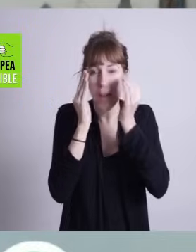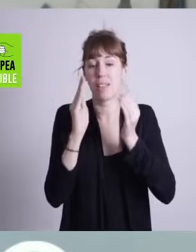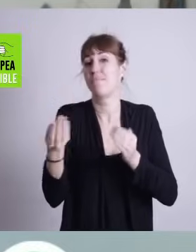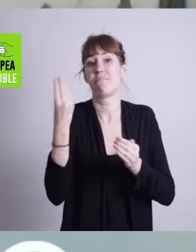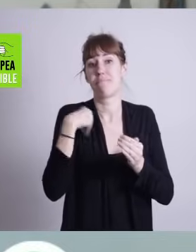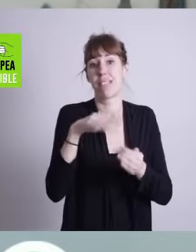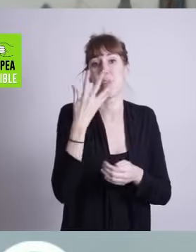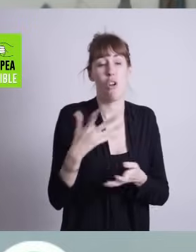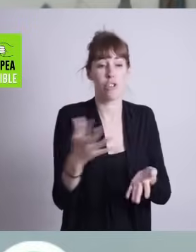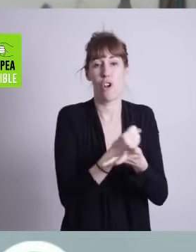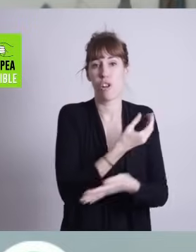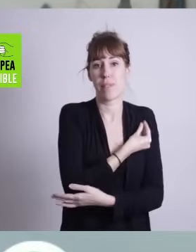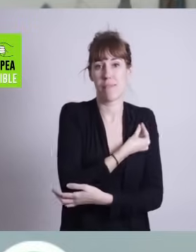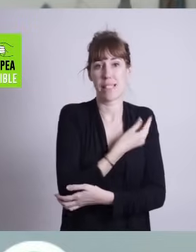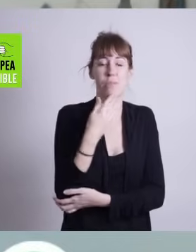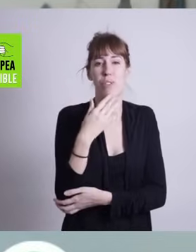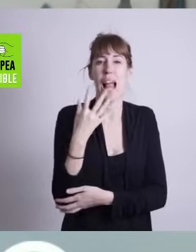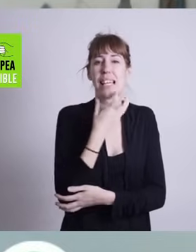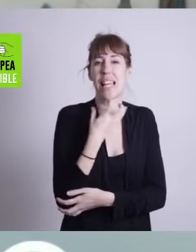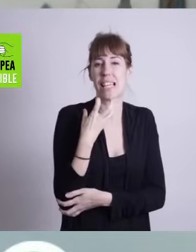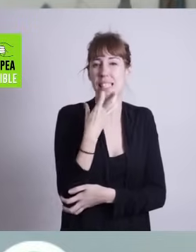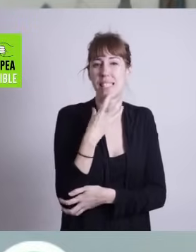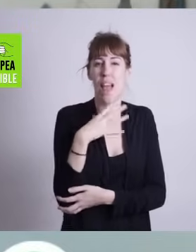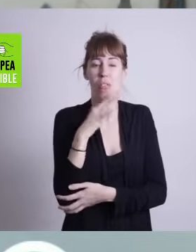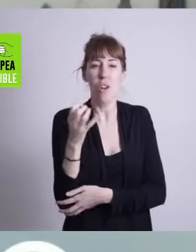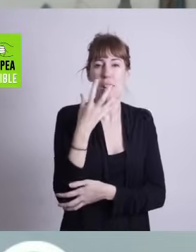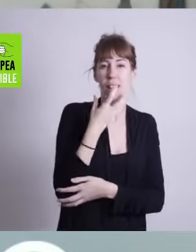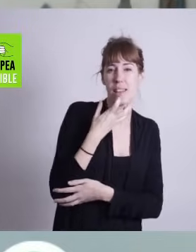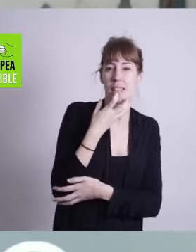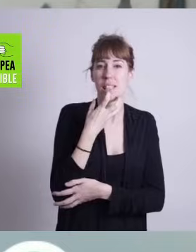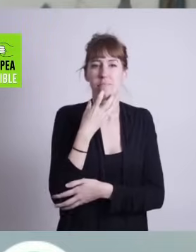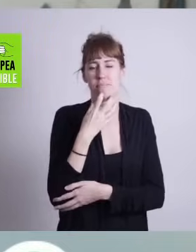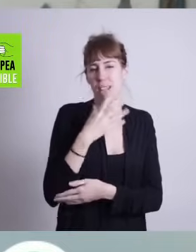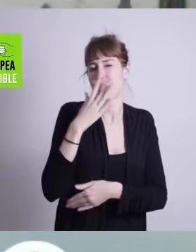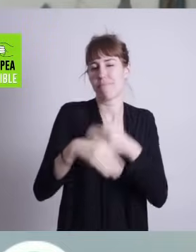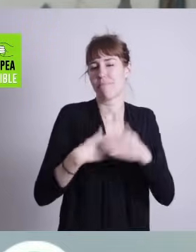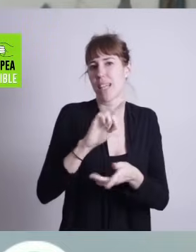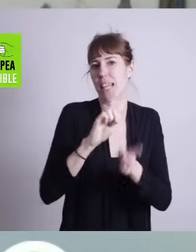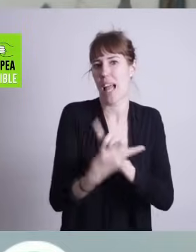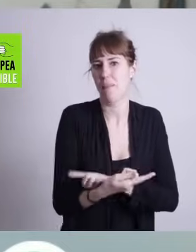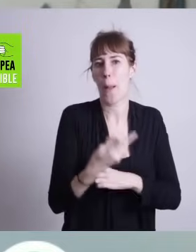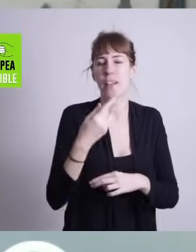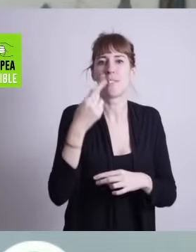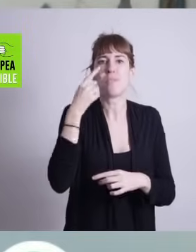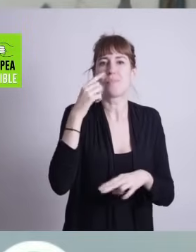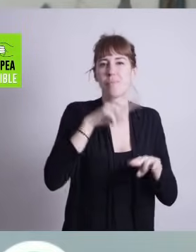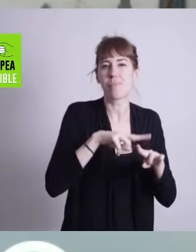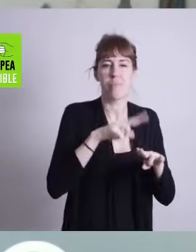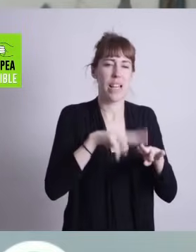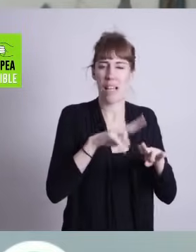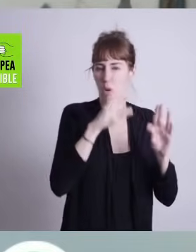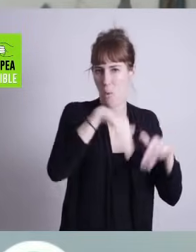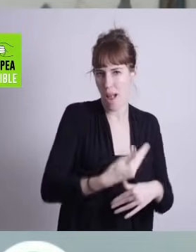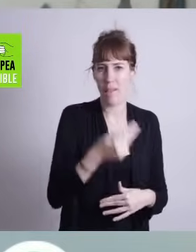mismo color, como una especie de grisáceo, azul grisáceo, ¿no? Aunque luego ya vemos que uno los tiene negros, otros... Bueno, el negro no existe, es un marrón muy oscuro,